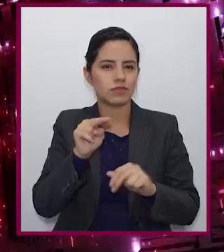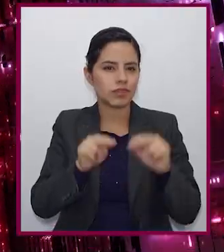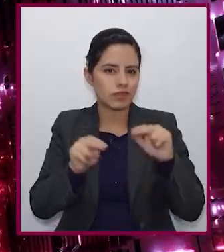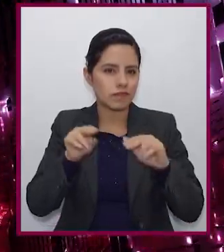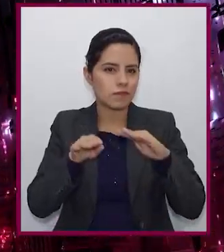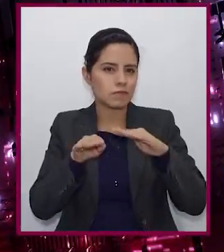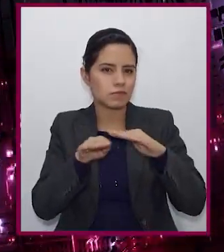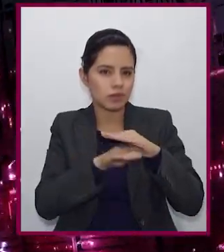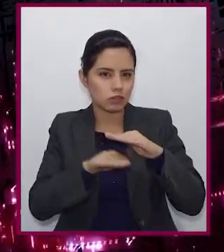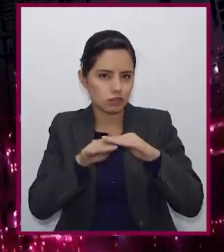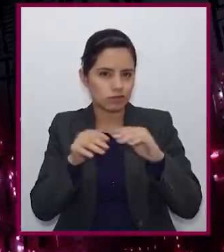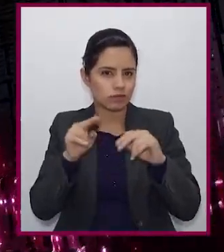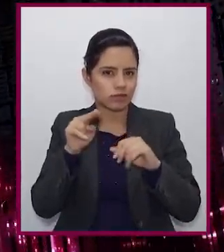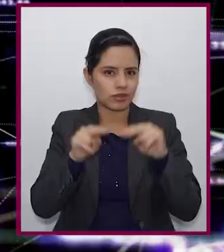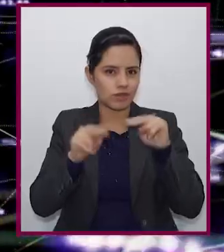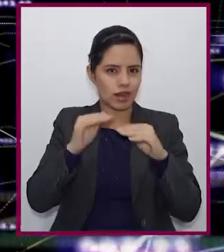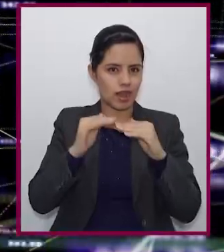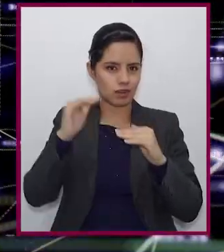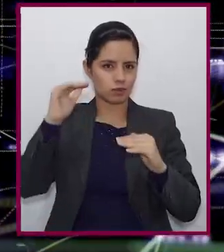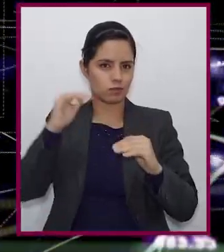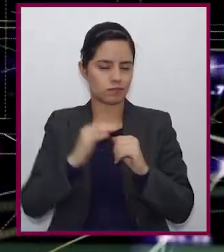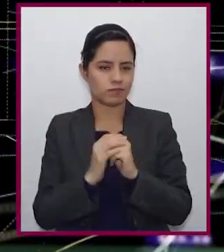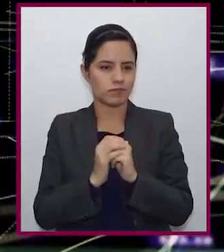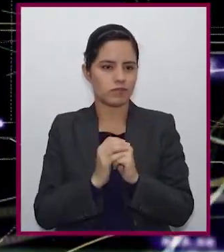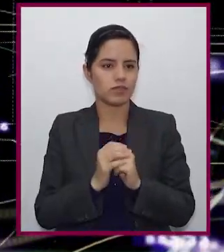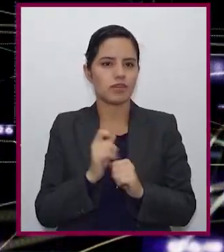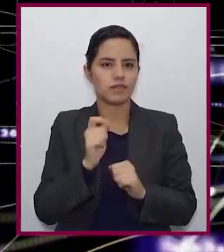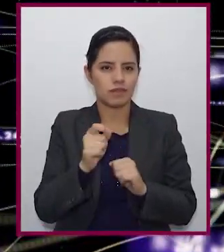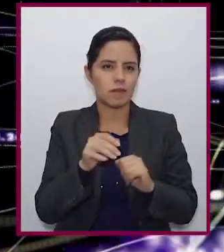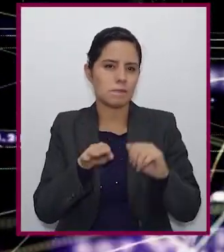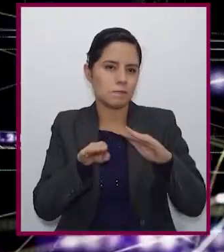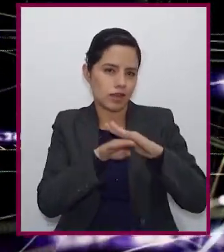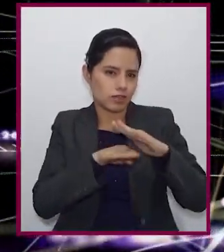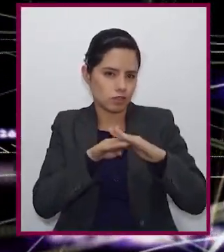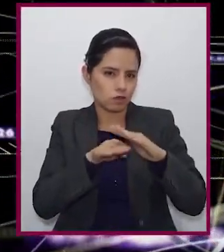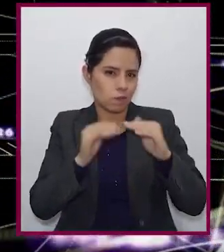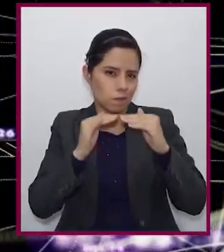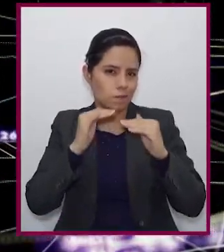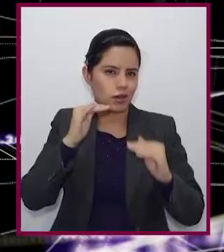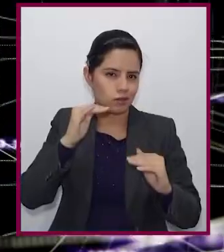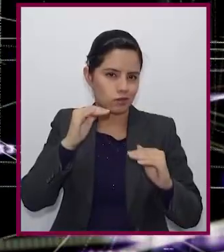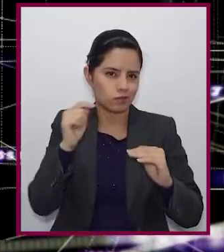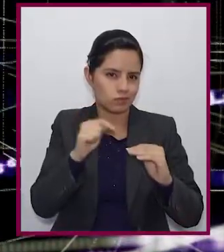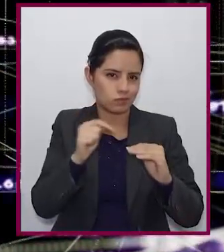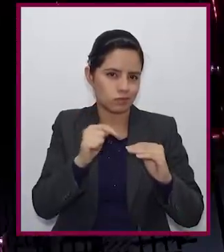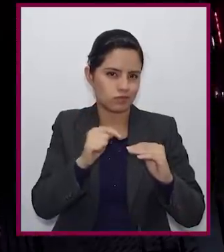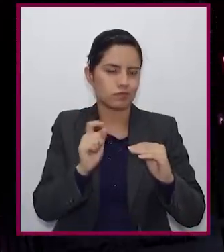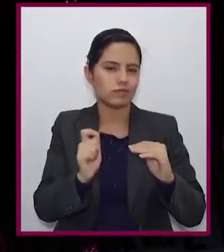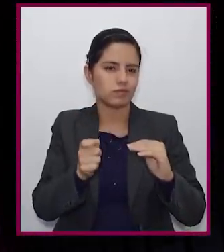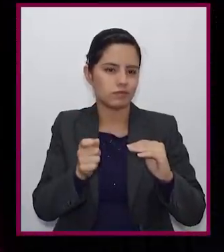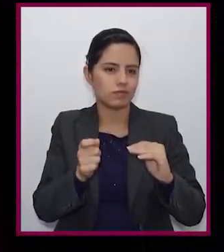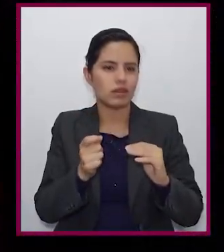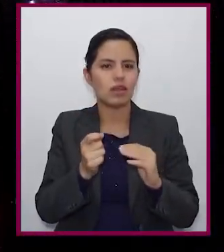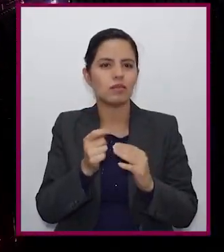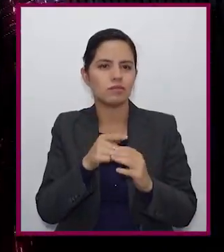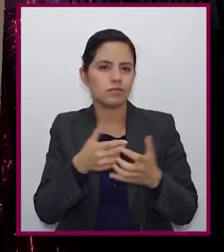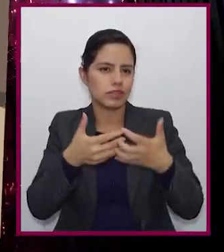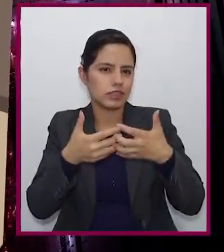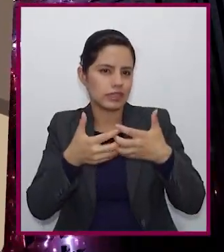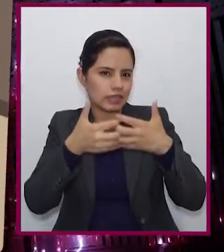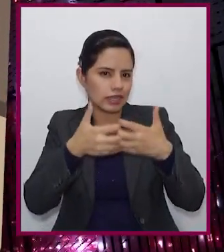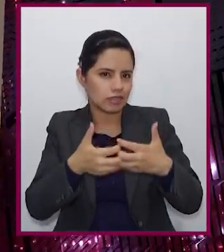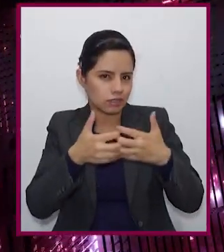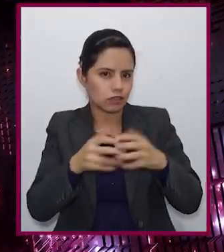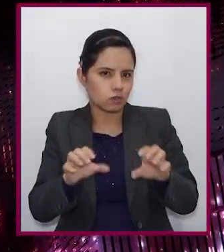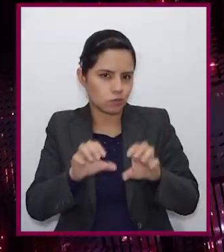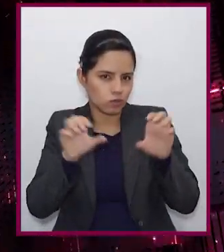bajo nivel y el de alto nivel. Los lenguajes de programación de bajo nivel son los que trabajan directamente con el procesador